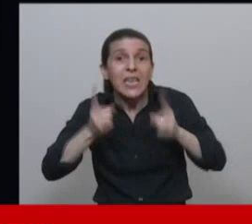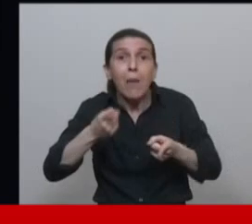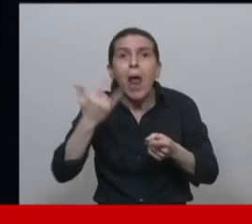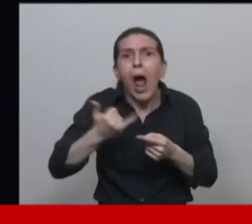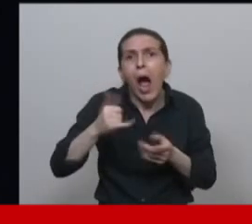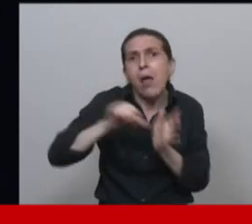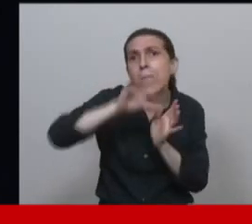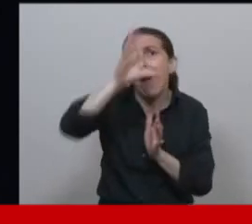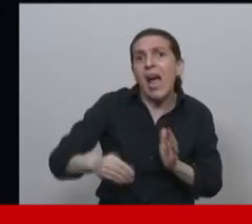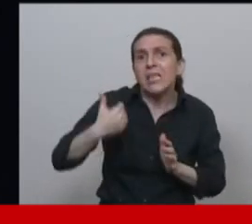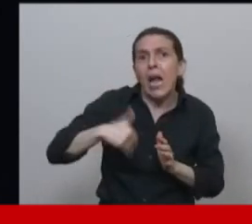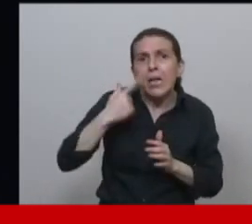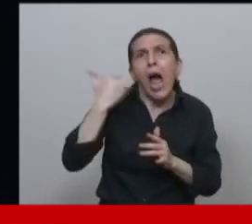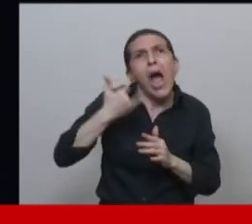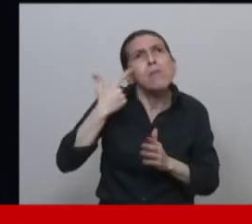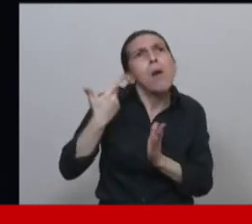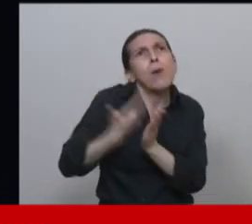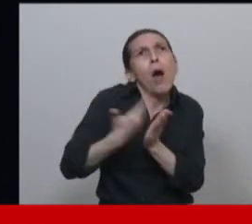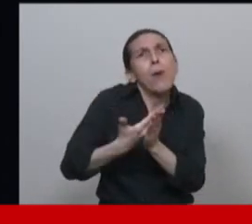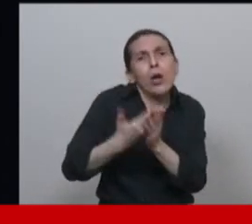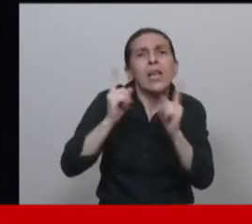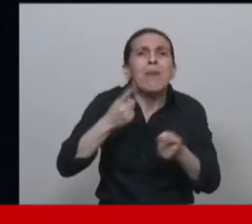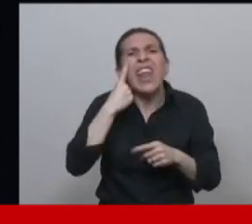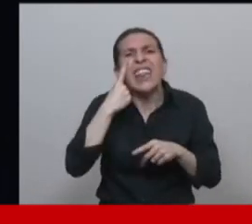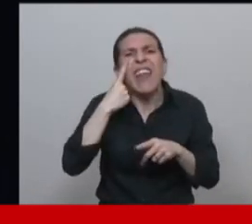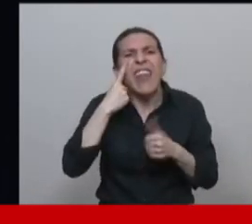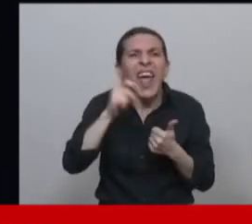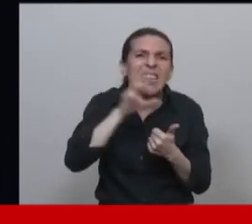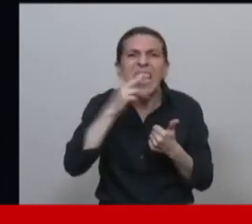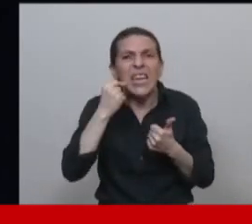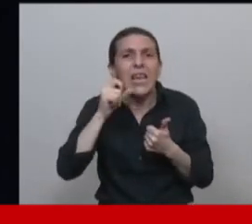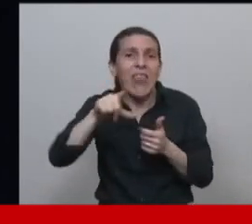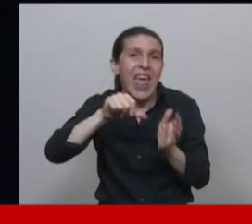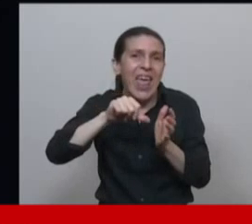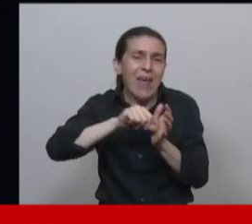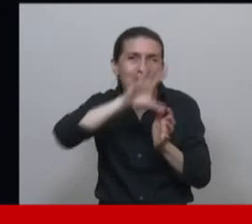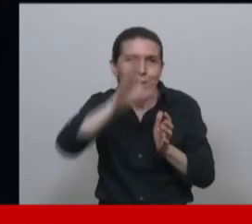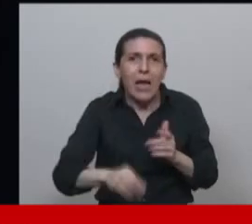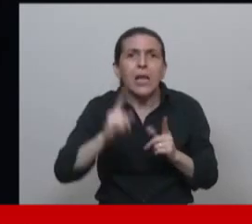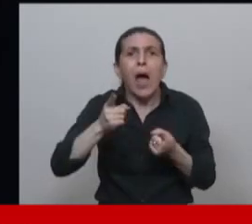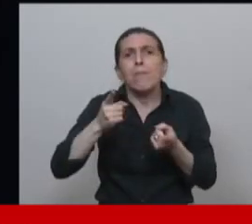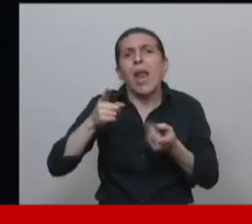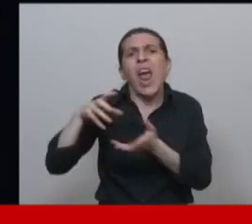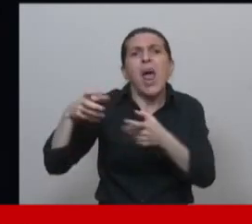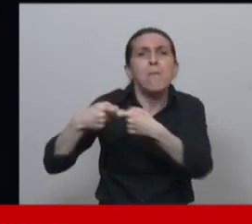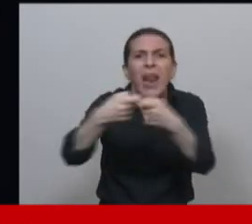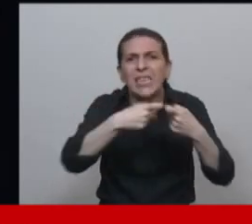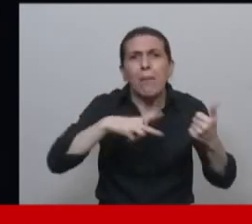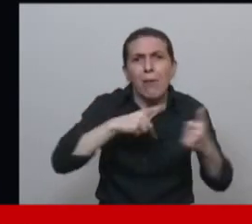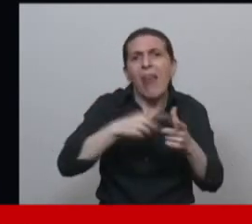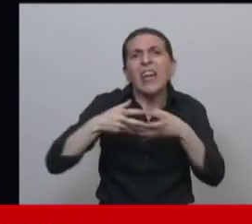país propuso, lo mismo con los intendentes e intendentas del país, el sector privado, los